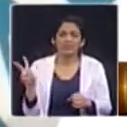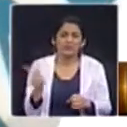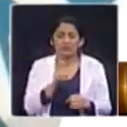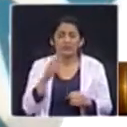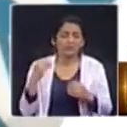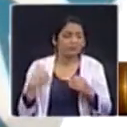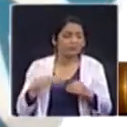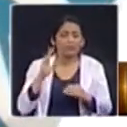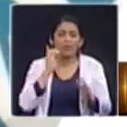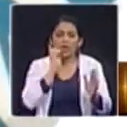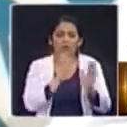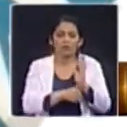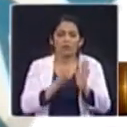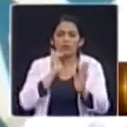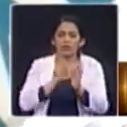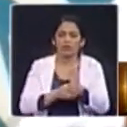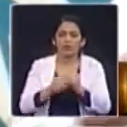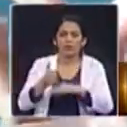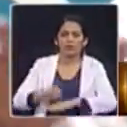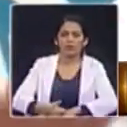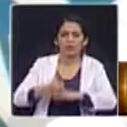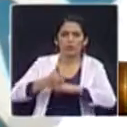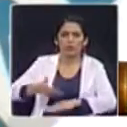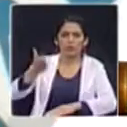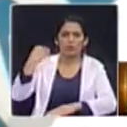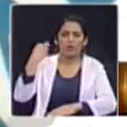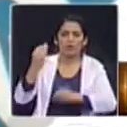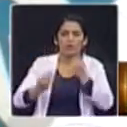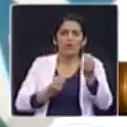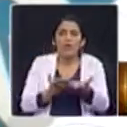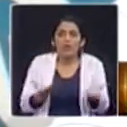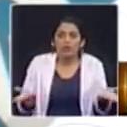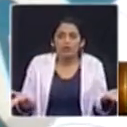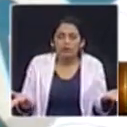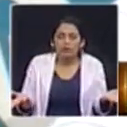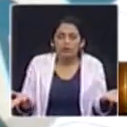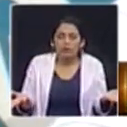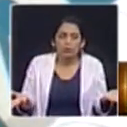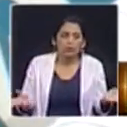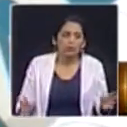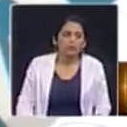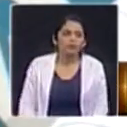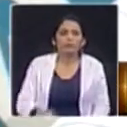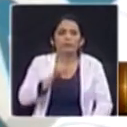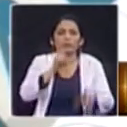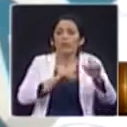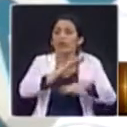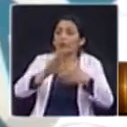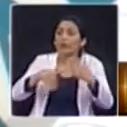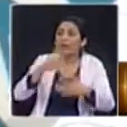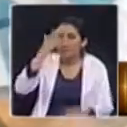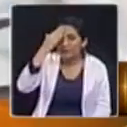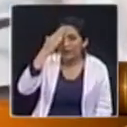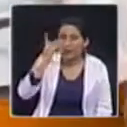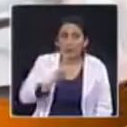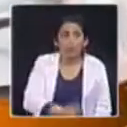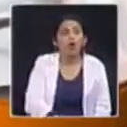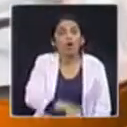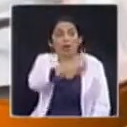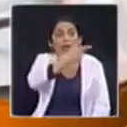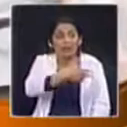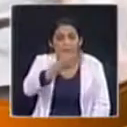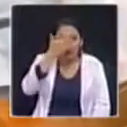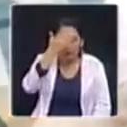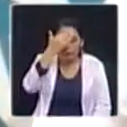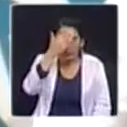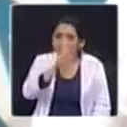autoridades pasadas, mutis por el foro, digamos. Todo el mundo sabe todo, pero el que debe saber no sabe nada, digamos. Regulación de